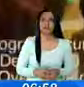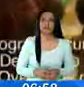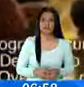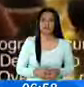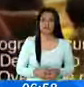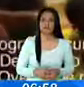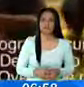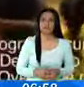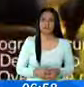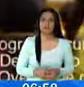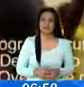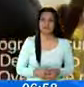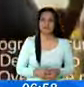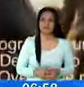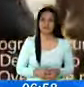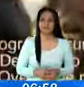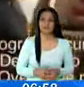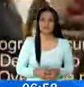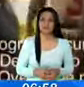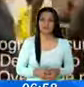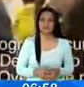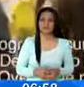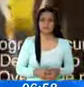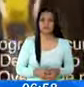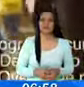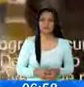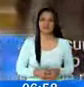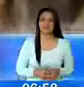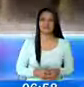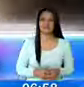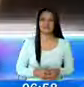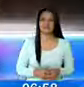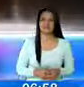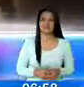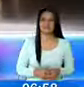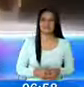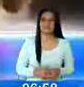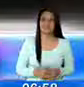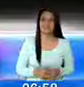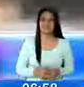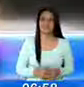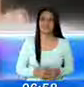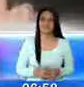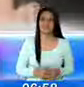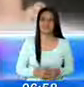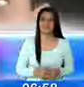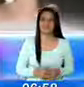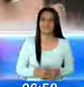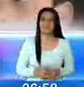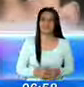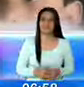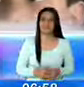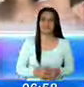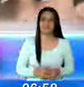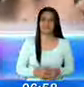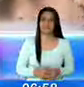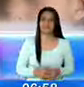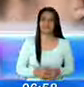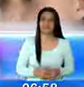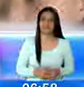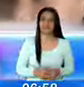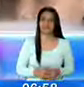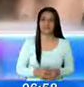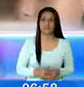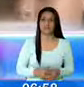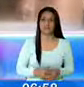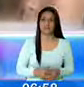alguna autoridad y le dijo, bueno, puedes entrar. Entonces ahí fue como que, qué buena suerte. Pudimos entrar a la primera seguridad y